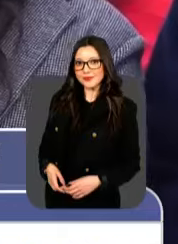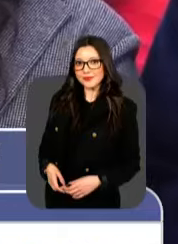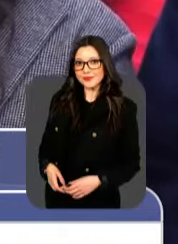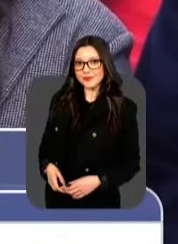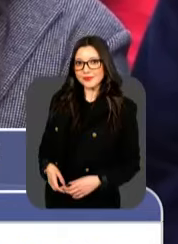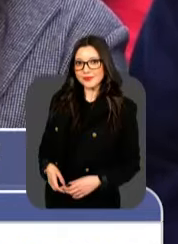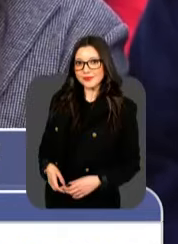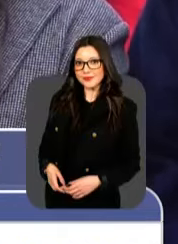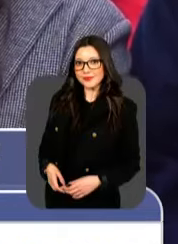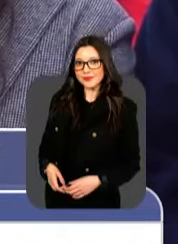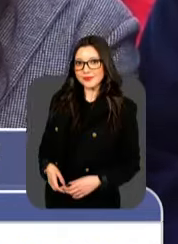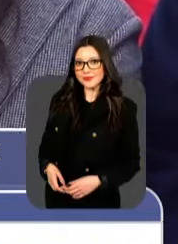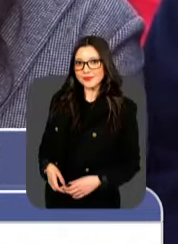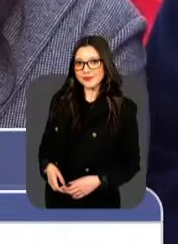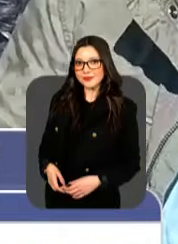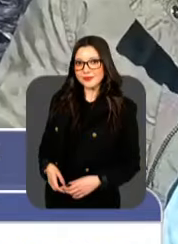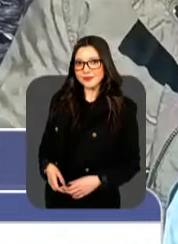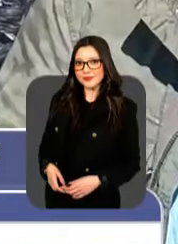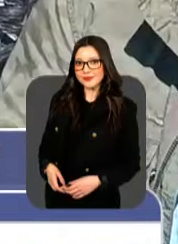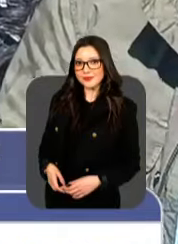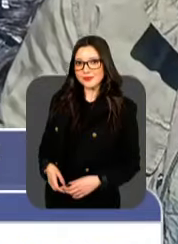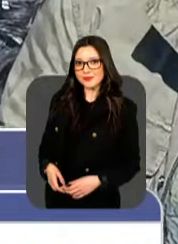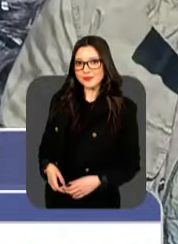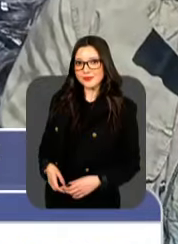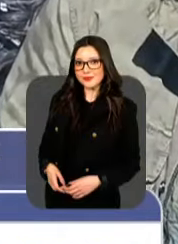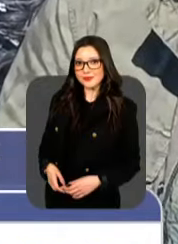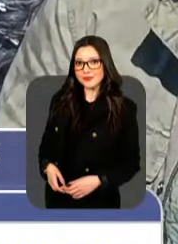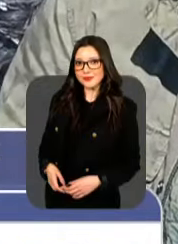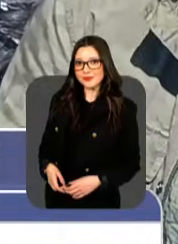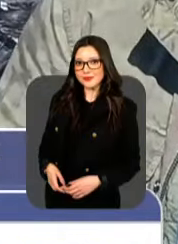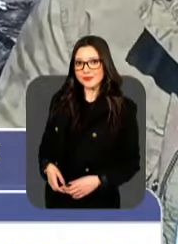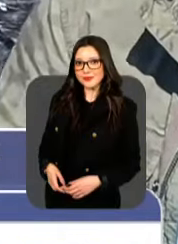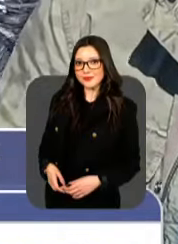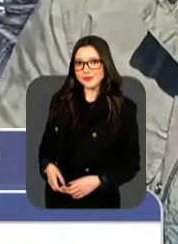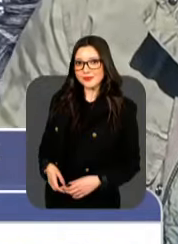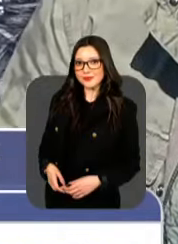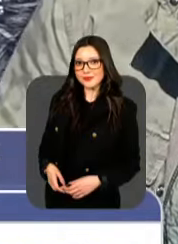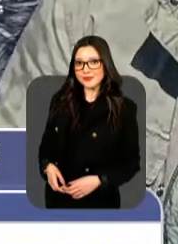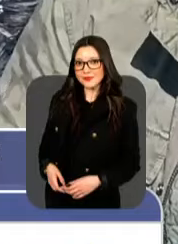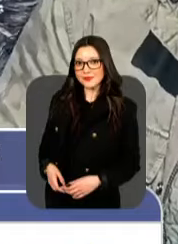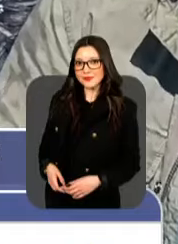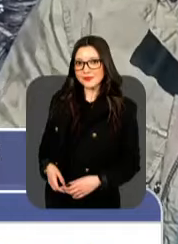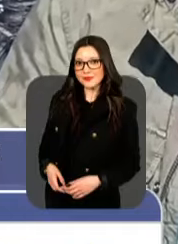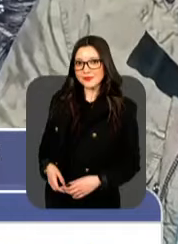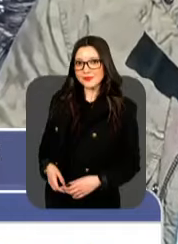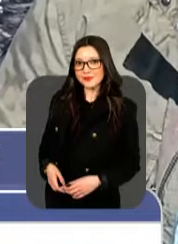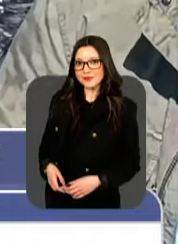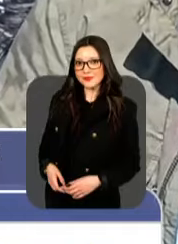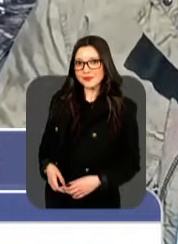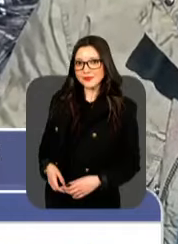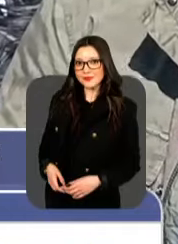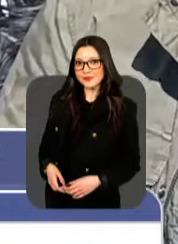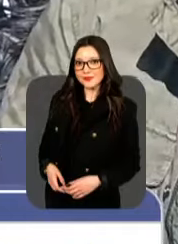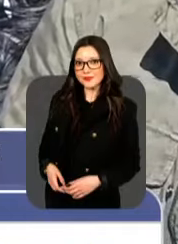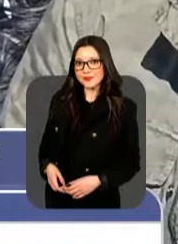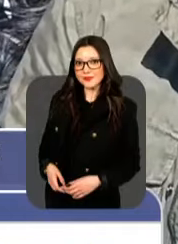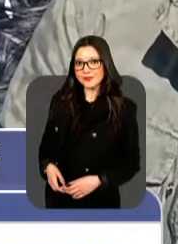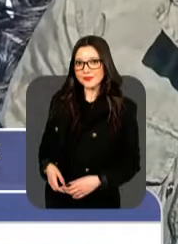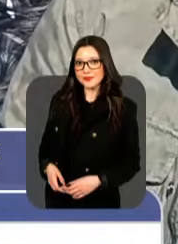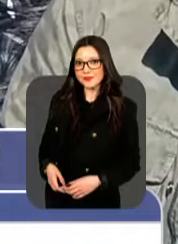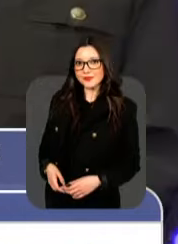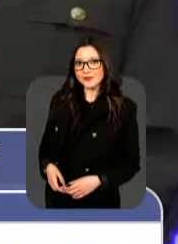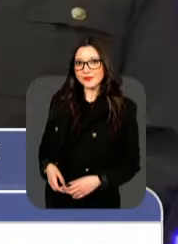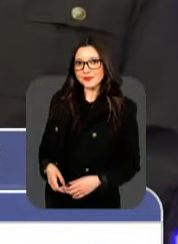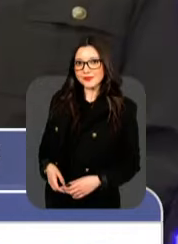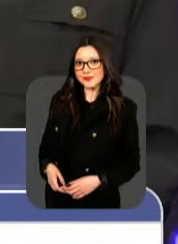controlado esta crisis. Ella dice que observa que acá hay un problema para manejar crisis, pero de todas formas ella abordó el tema desde el punto